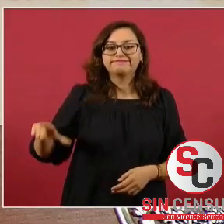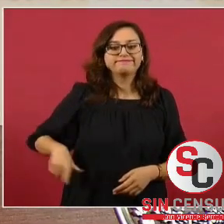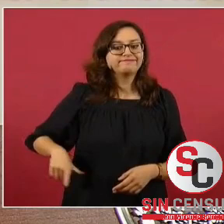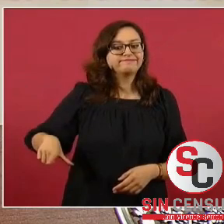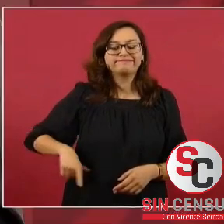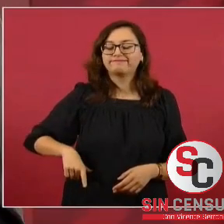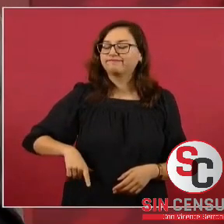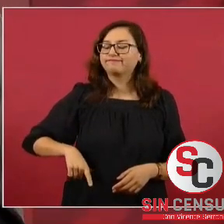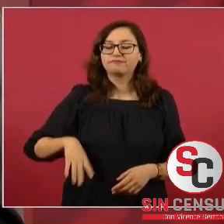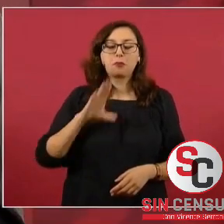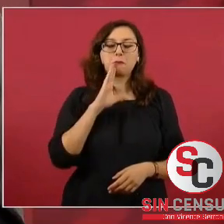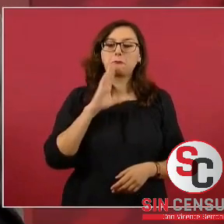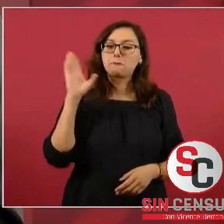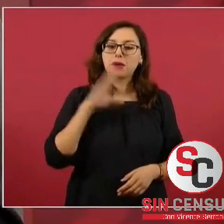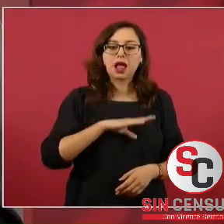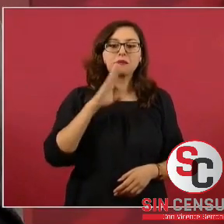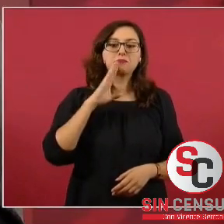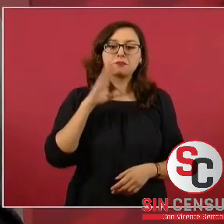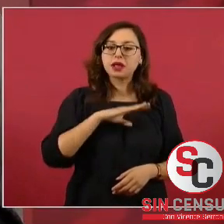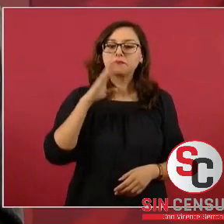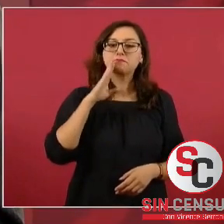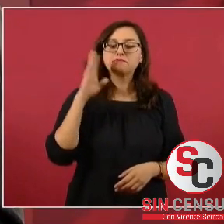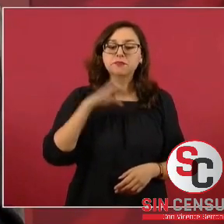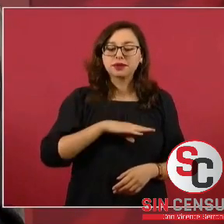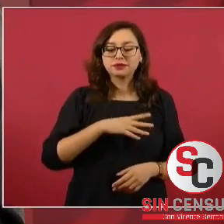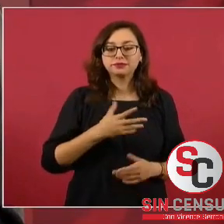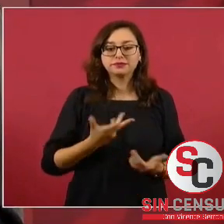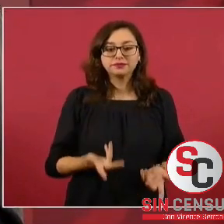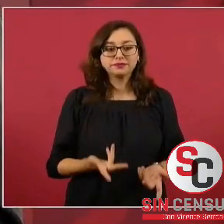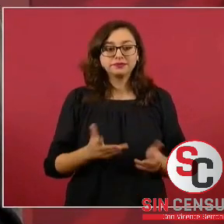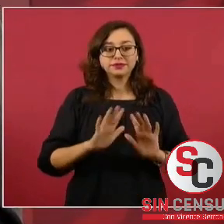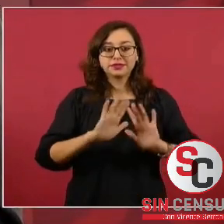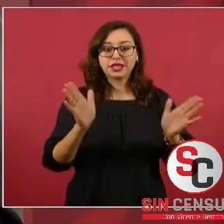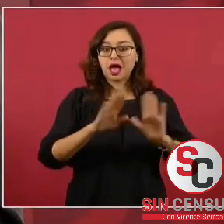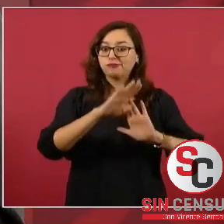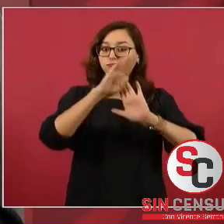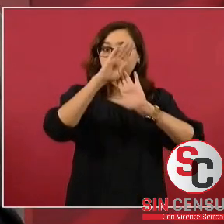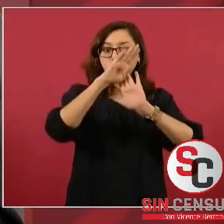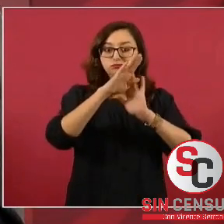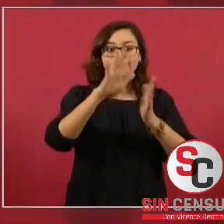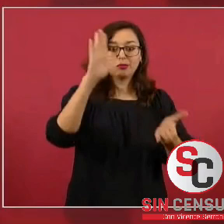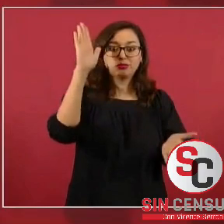campo, ese yacimiento fue de los más grandes del mundo,